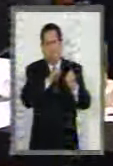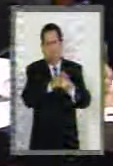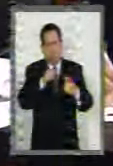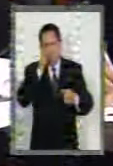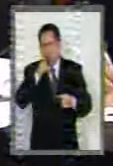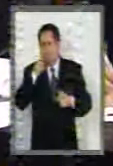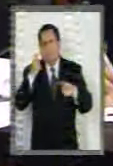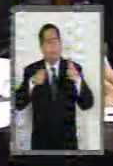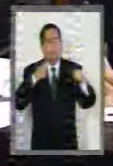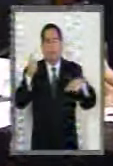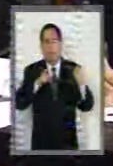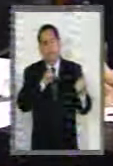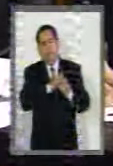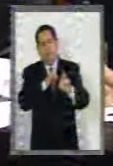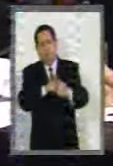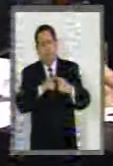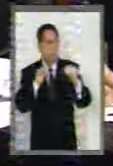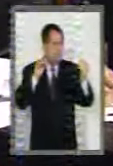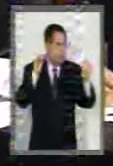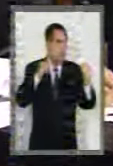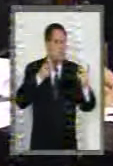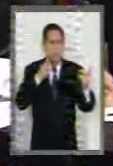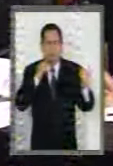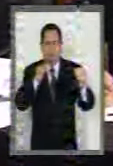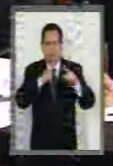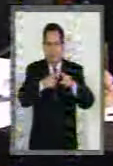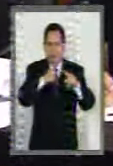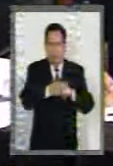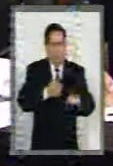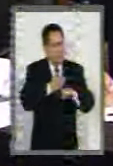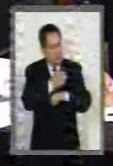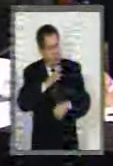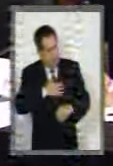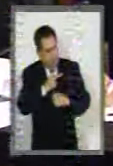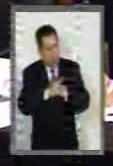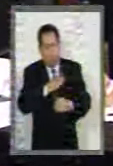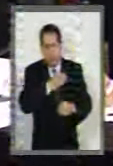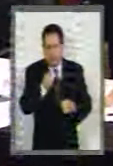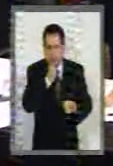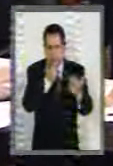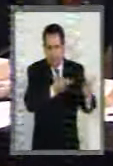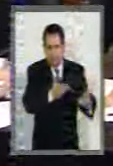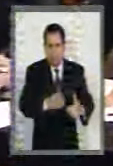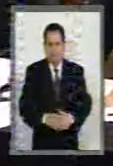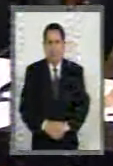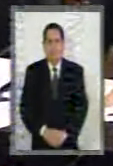pública y en las contiendas políticas de nuestro Estado y de nuestro país. Muy buena suerte.